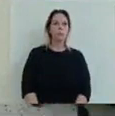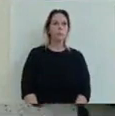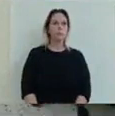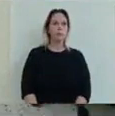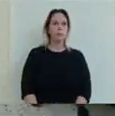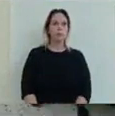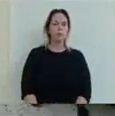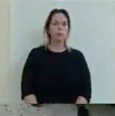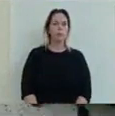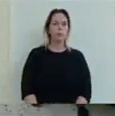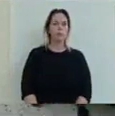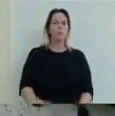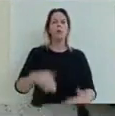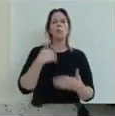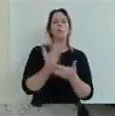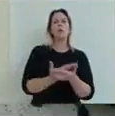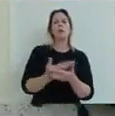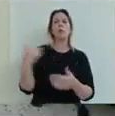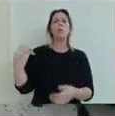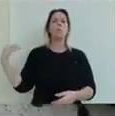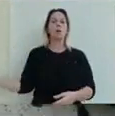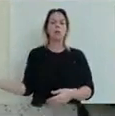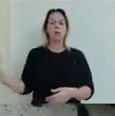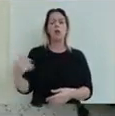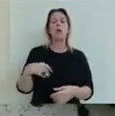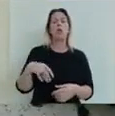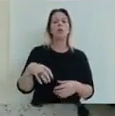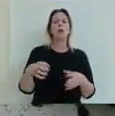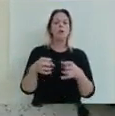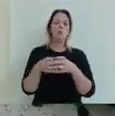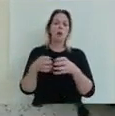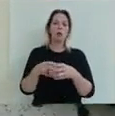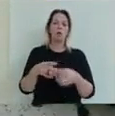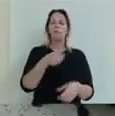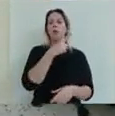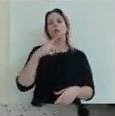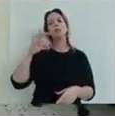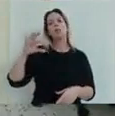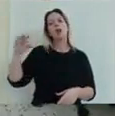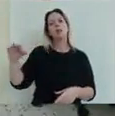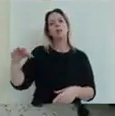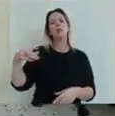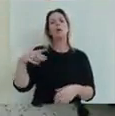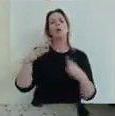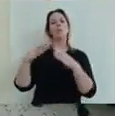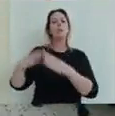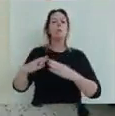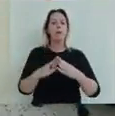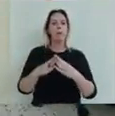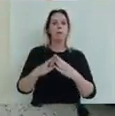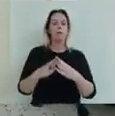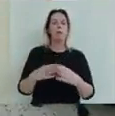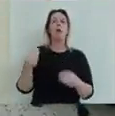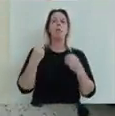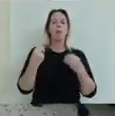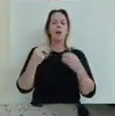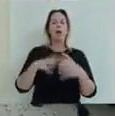Nota de vecinos del barrio 100 Viviendas, Héroe de Malvinas, solicitando que dicho sector sea incorporado al recorrido del transporte urbano de